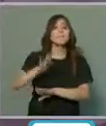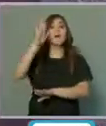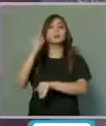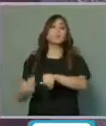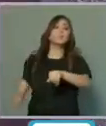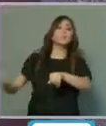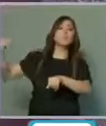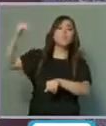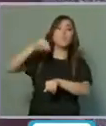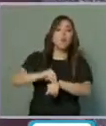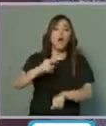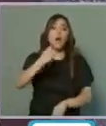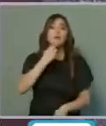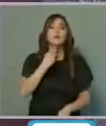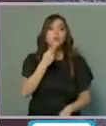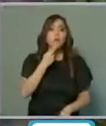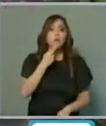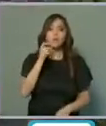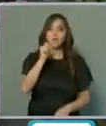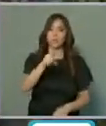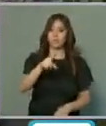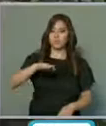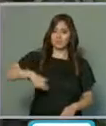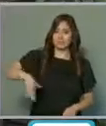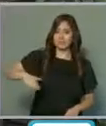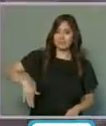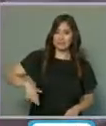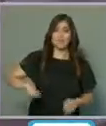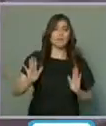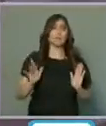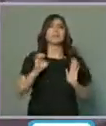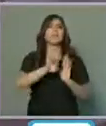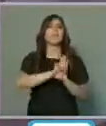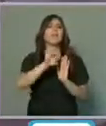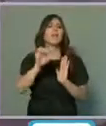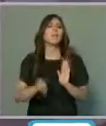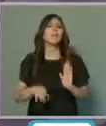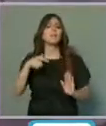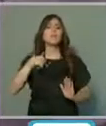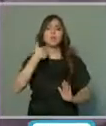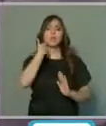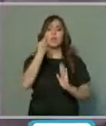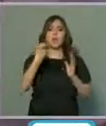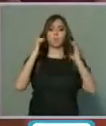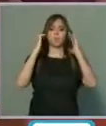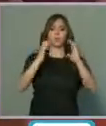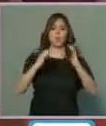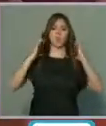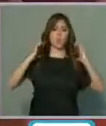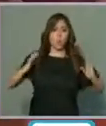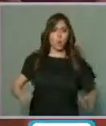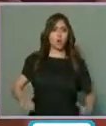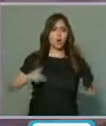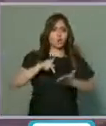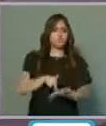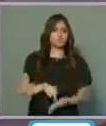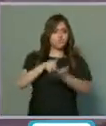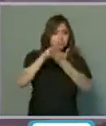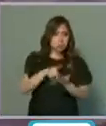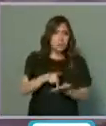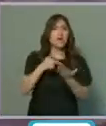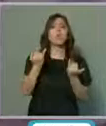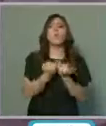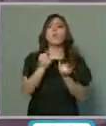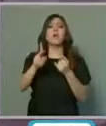azúcar. Sí. Entonces tú mencionabas, a ver, cuando nosotros estamos tratando de cuidar el peso, pues, y bueno, y de manera natural, o